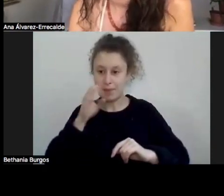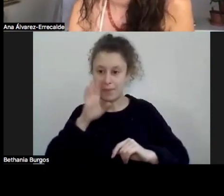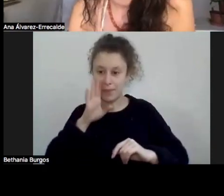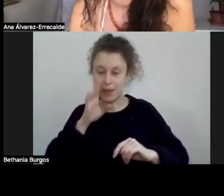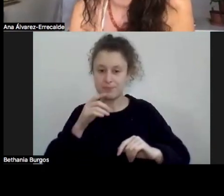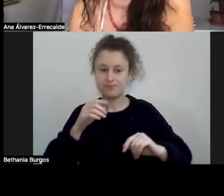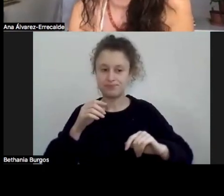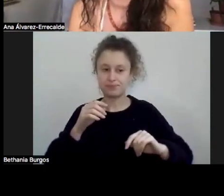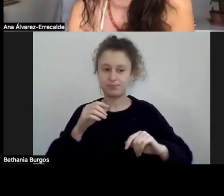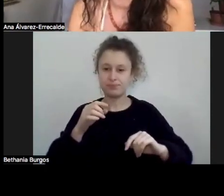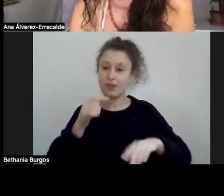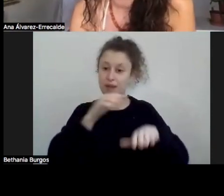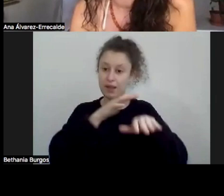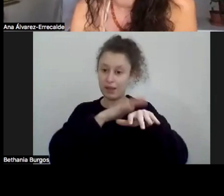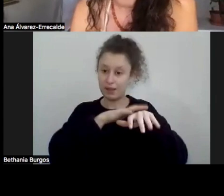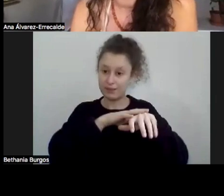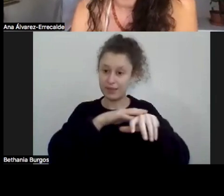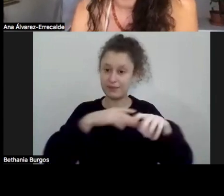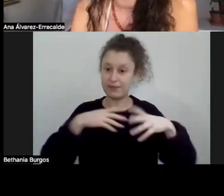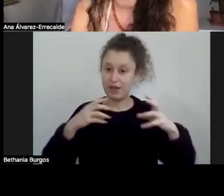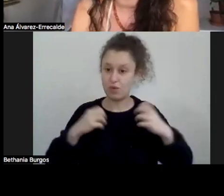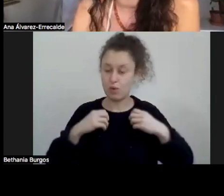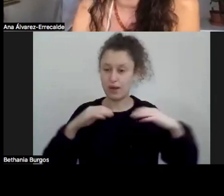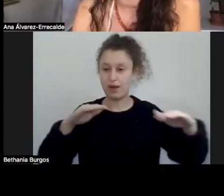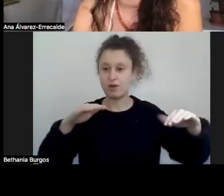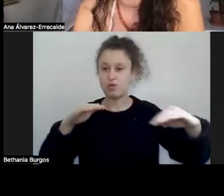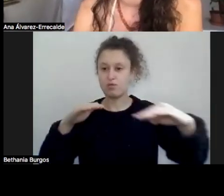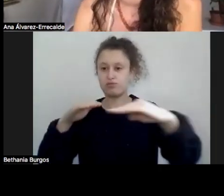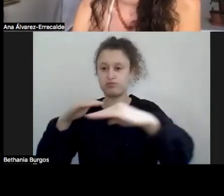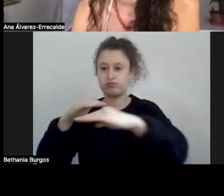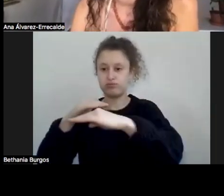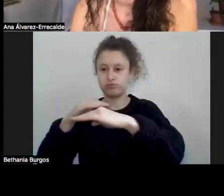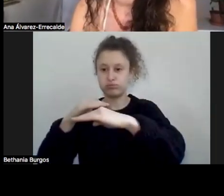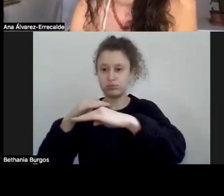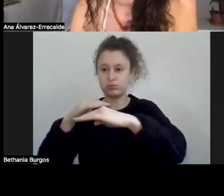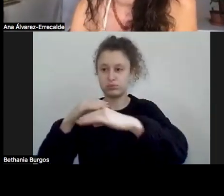a veces esto, ¿no? Como la sociedad da la espalda